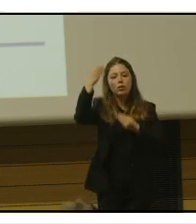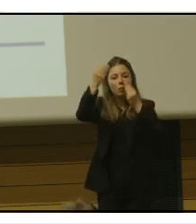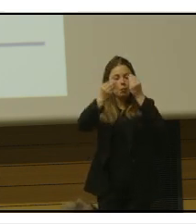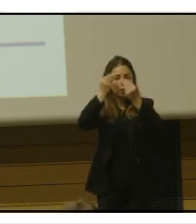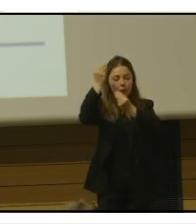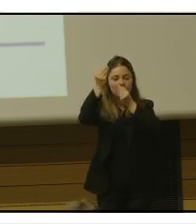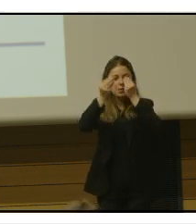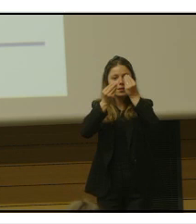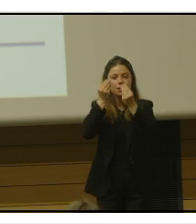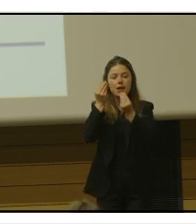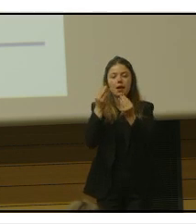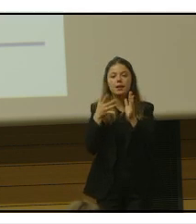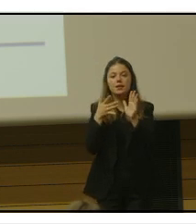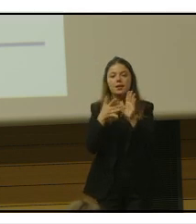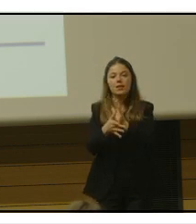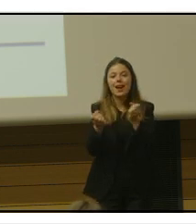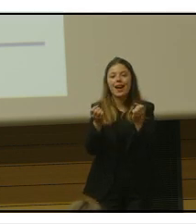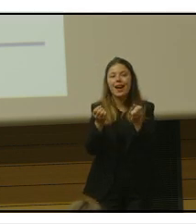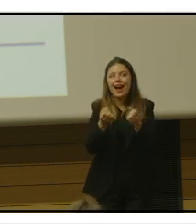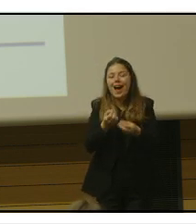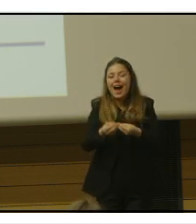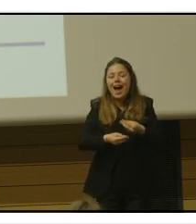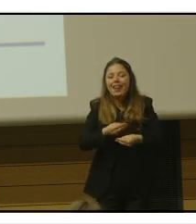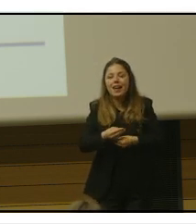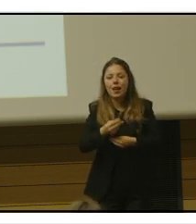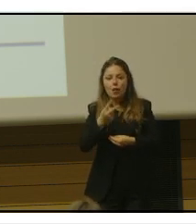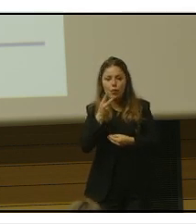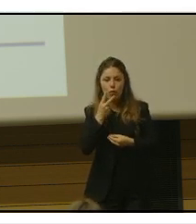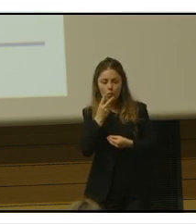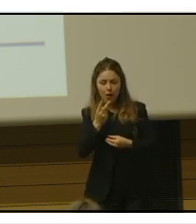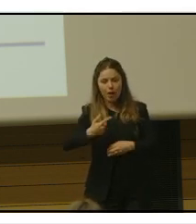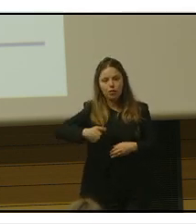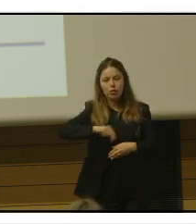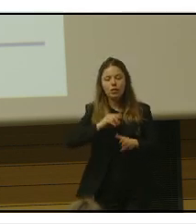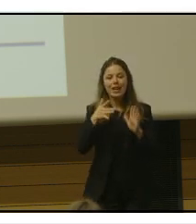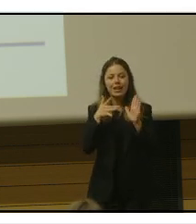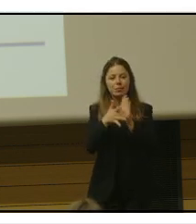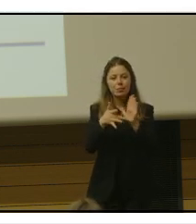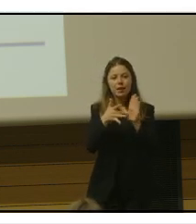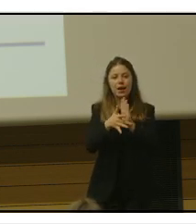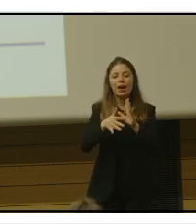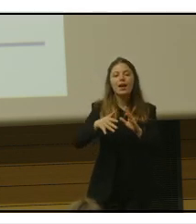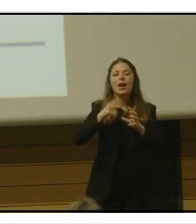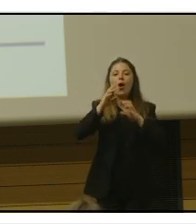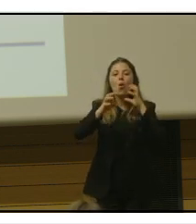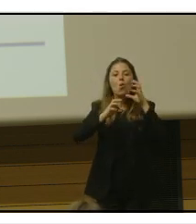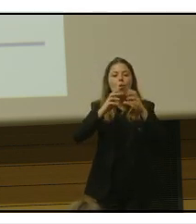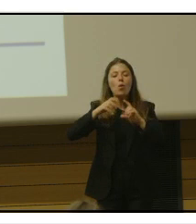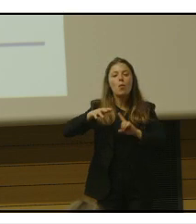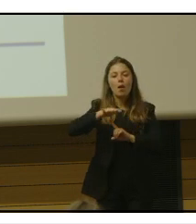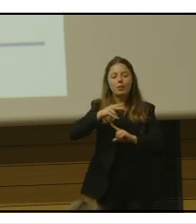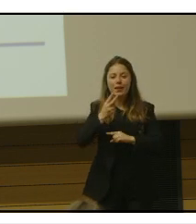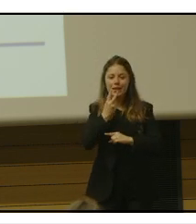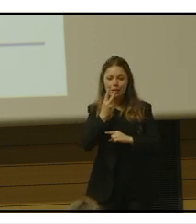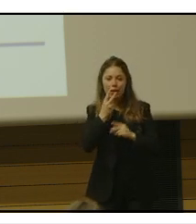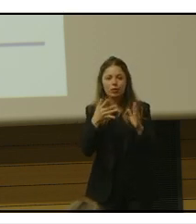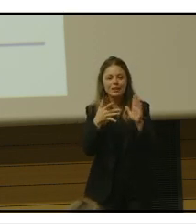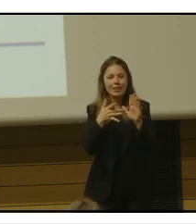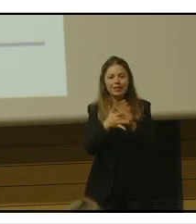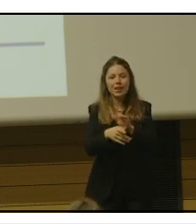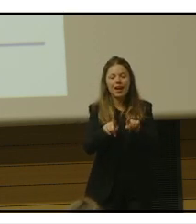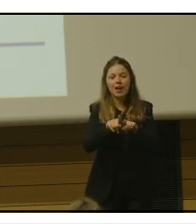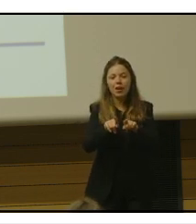que es el acto de fumar. Cuando nosotros intentamos explicar qué es el humo ambiental de tabaco, bueno, pues lo que vemos es